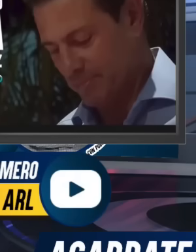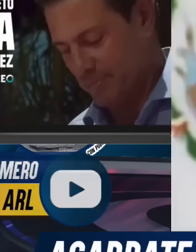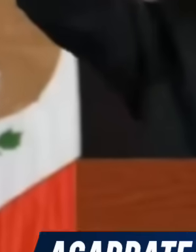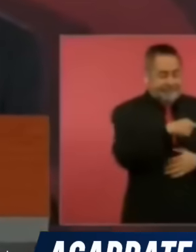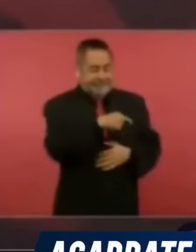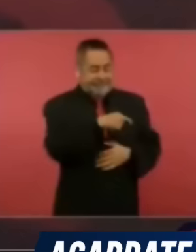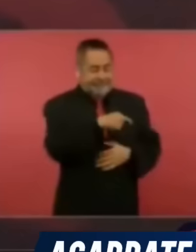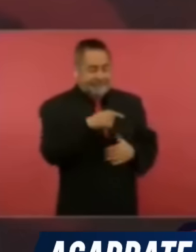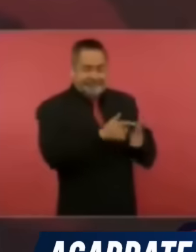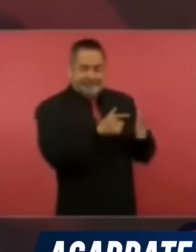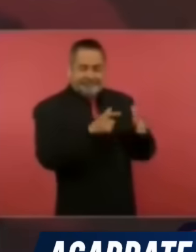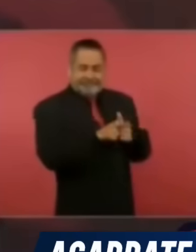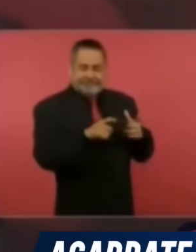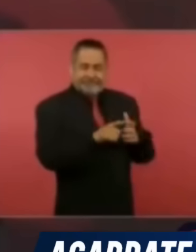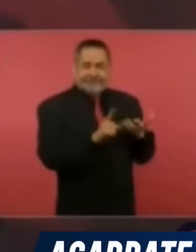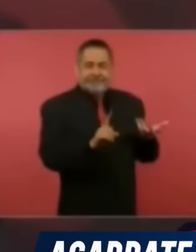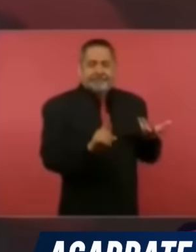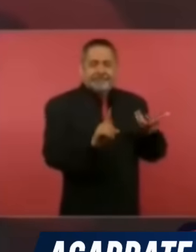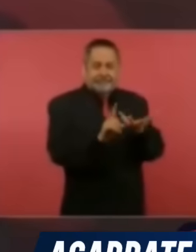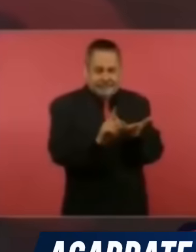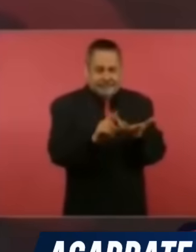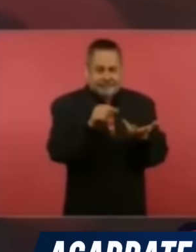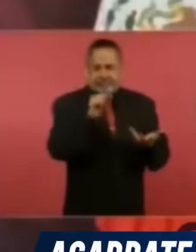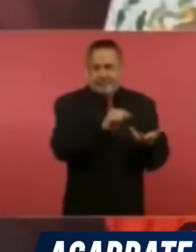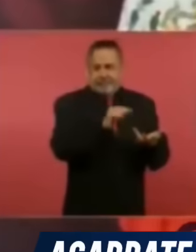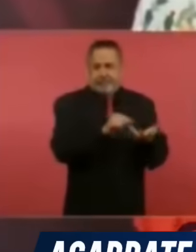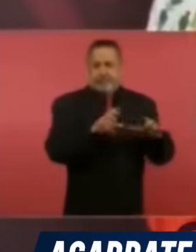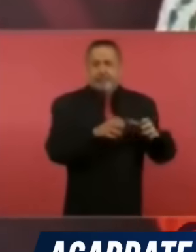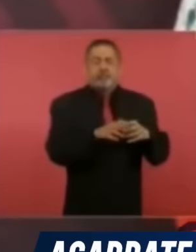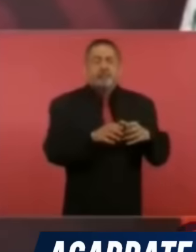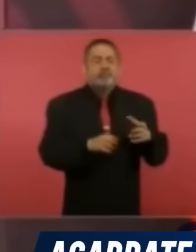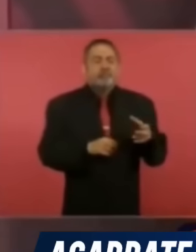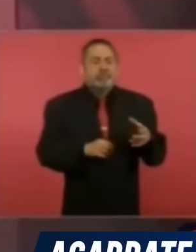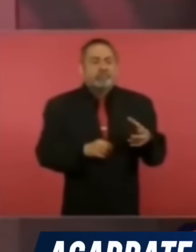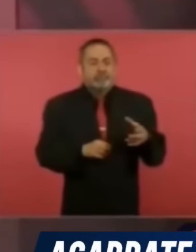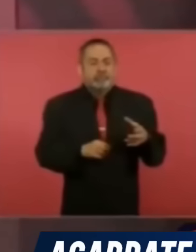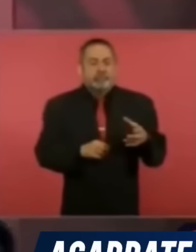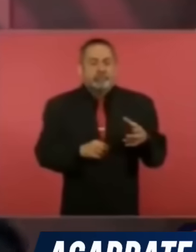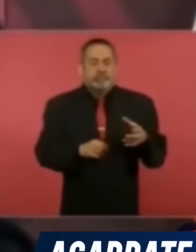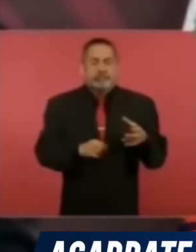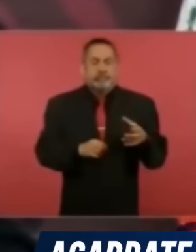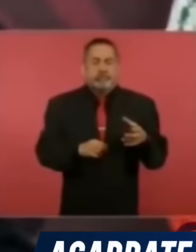que dijo que estaban